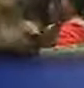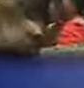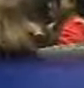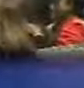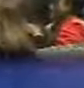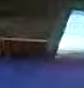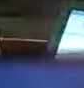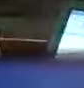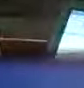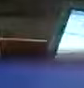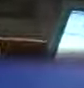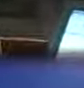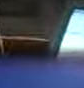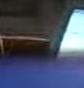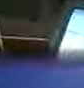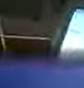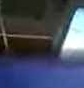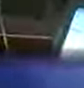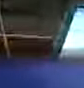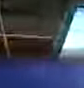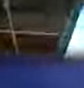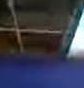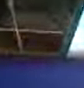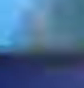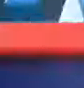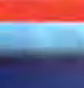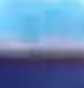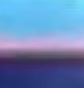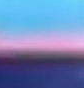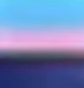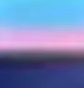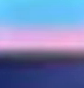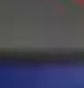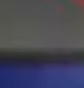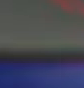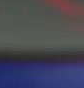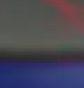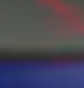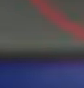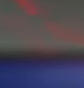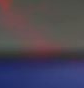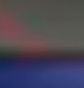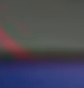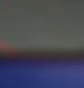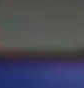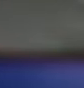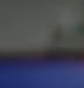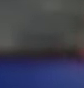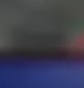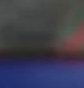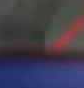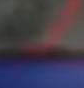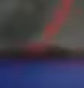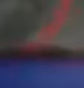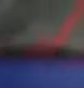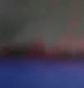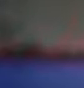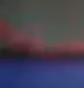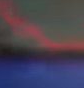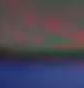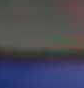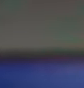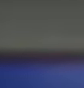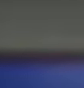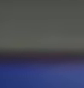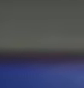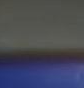nuevos asambleístas se posesionarán este domingo. En lo internacional, se revelan impactantes imágenes del